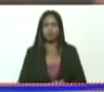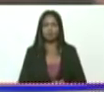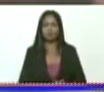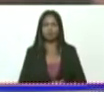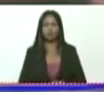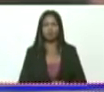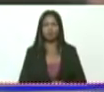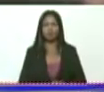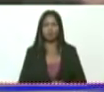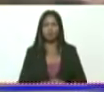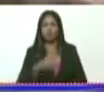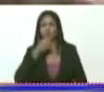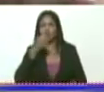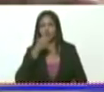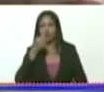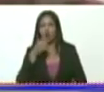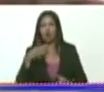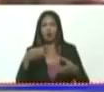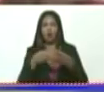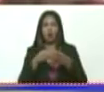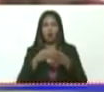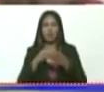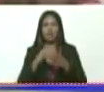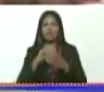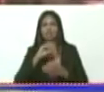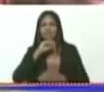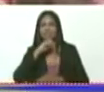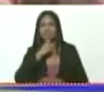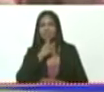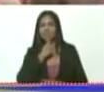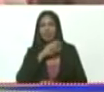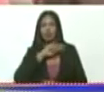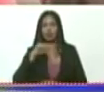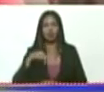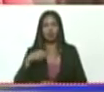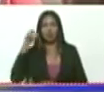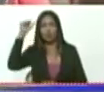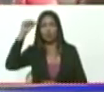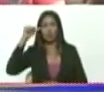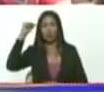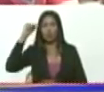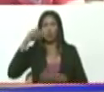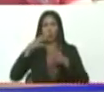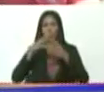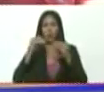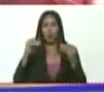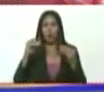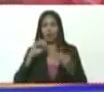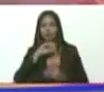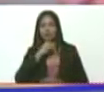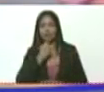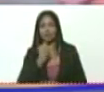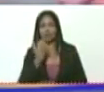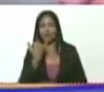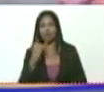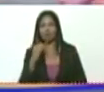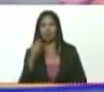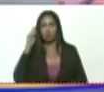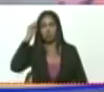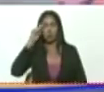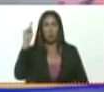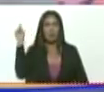Lo declaran en las reuniones secretas que logramos grabar. Grabamos todas las reuniones secretas que hicieron durante